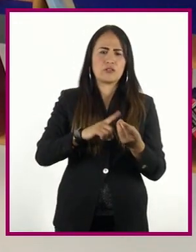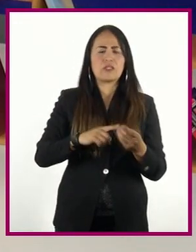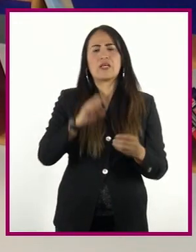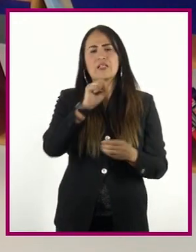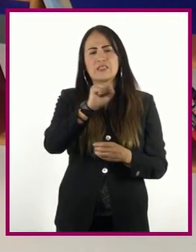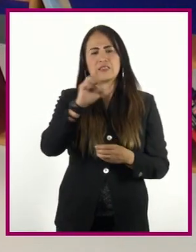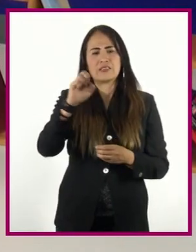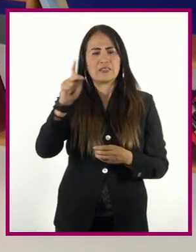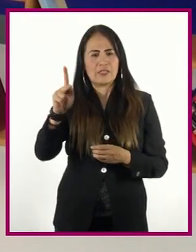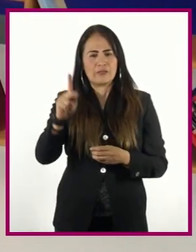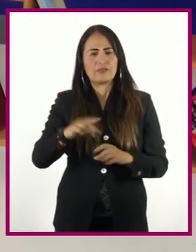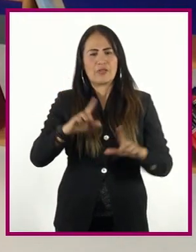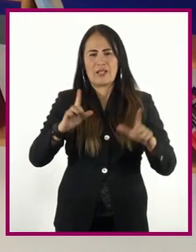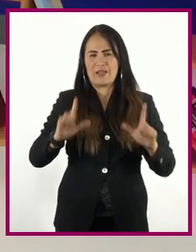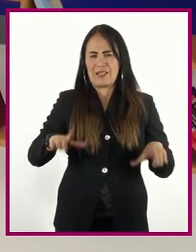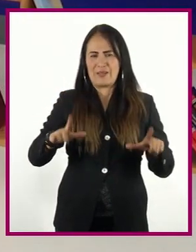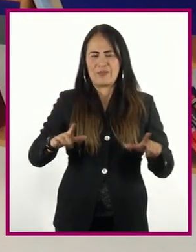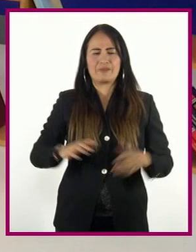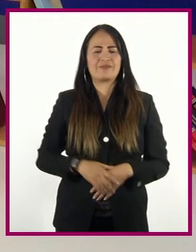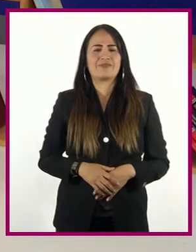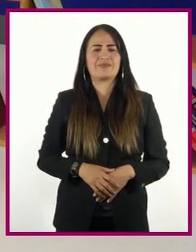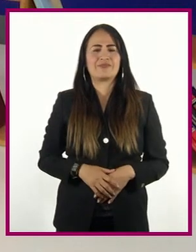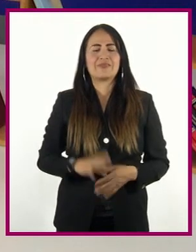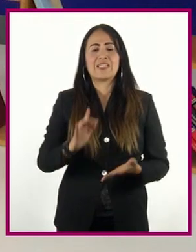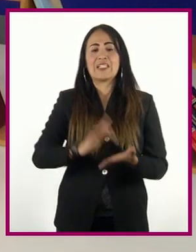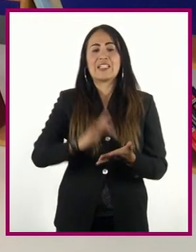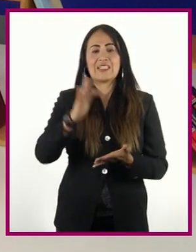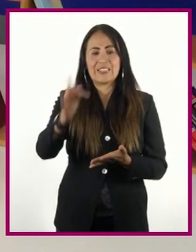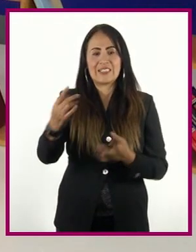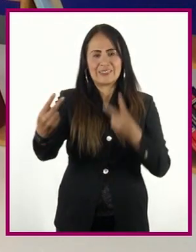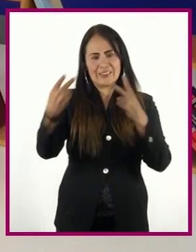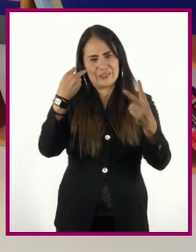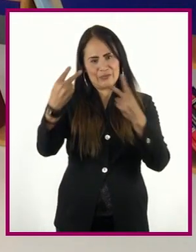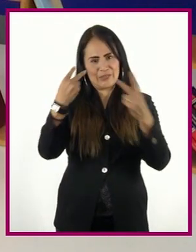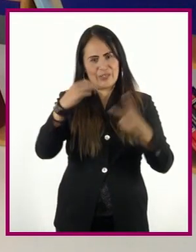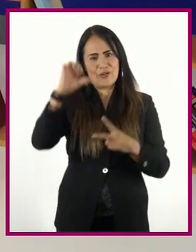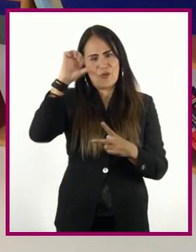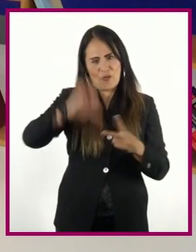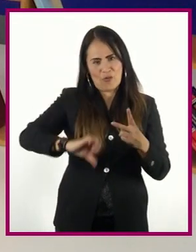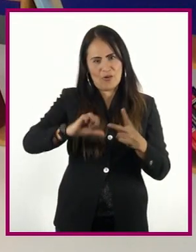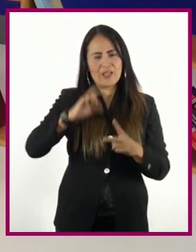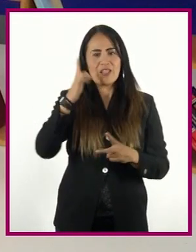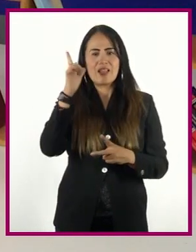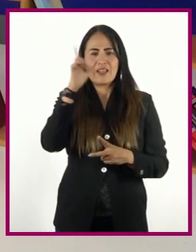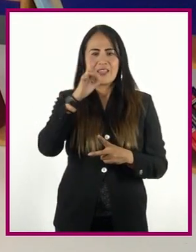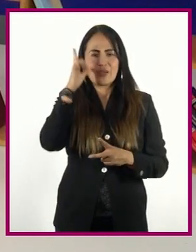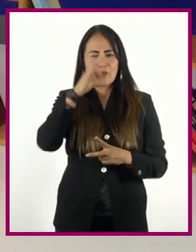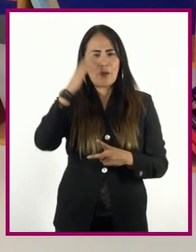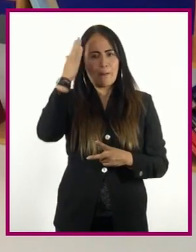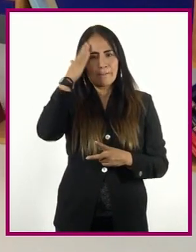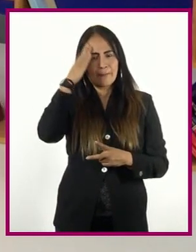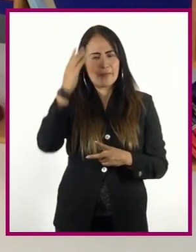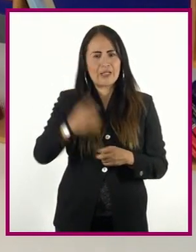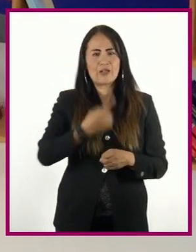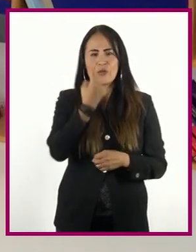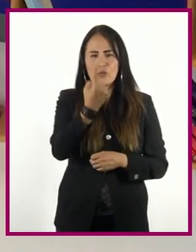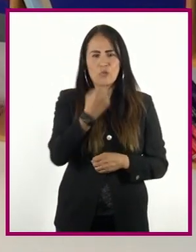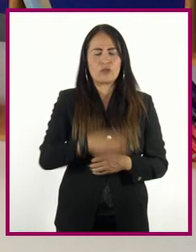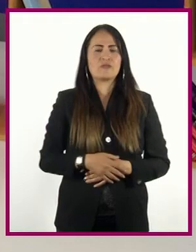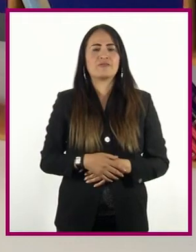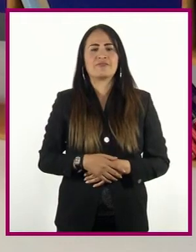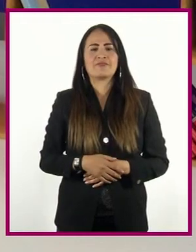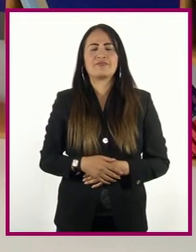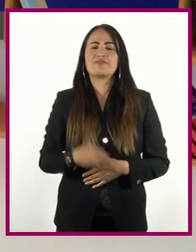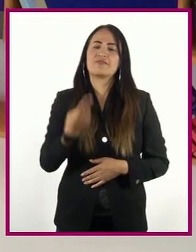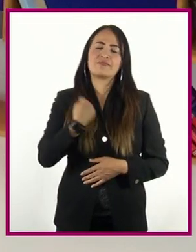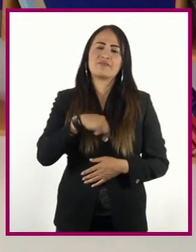de Educación Pública. Gracias por compartir con nosotros esta sesión de Lengua Materna 1, en la que hemos